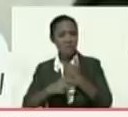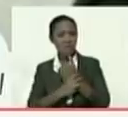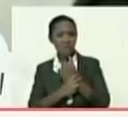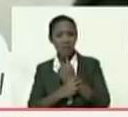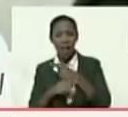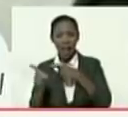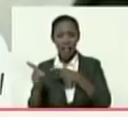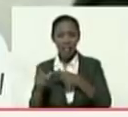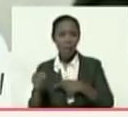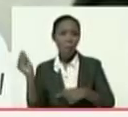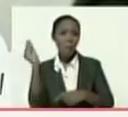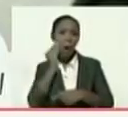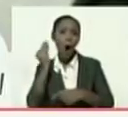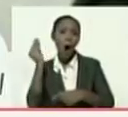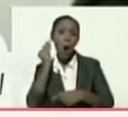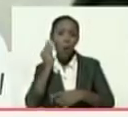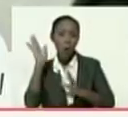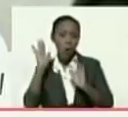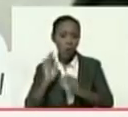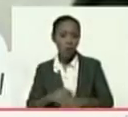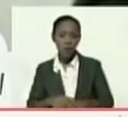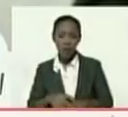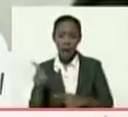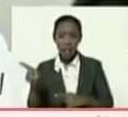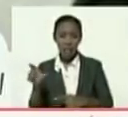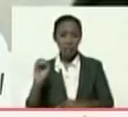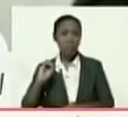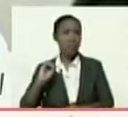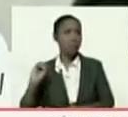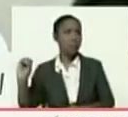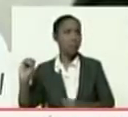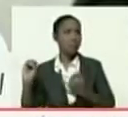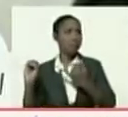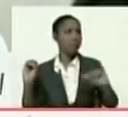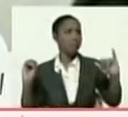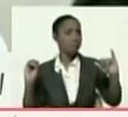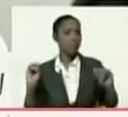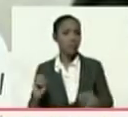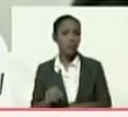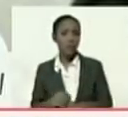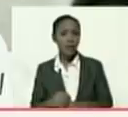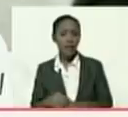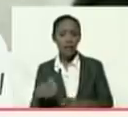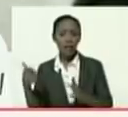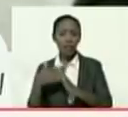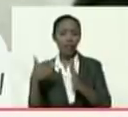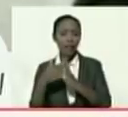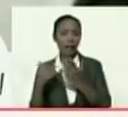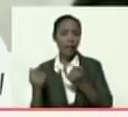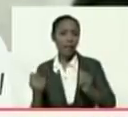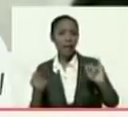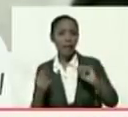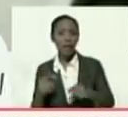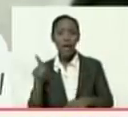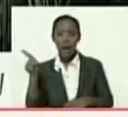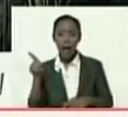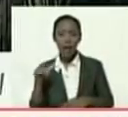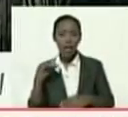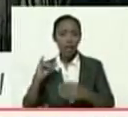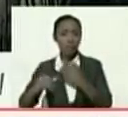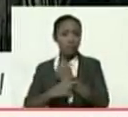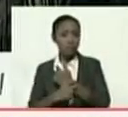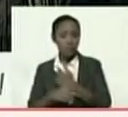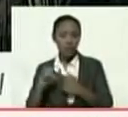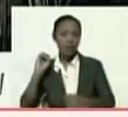bolsa, cero a la izquierda. Y digo a la izquierda y ofende a la izquierda. Un cero